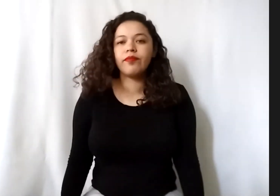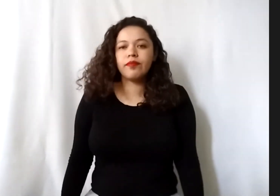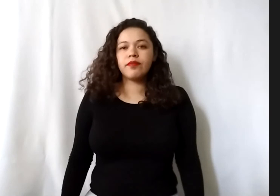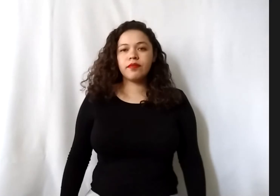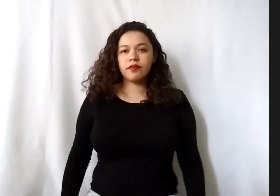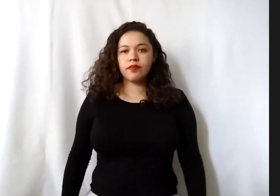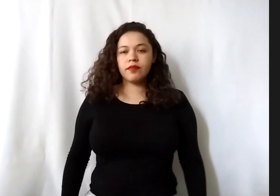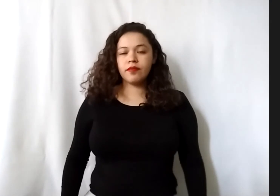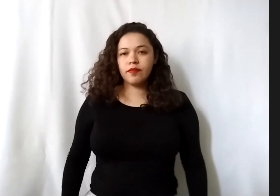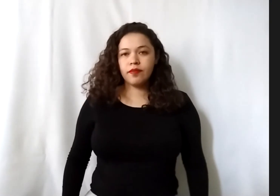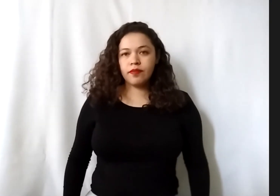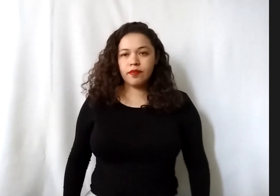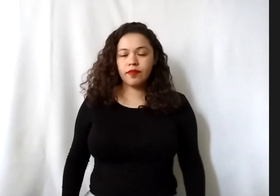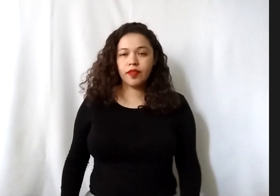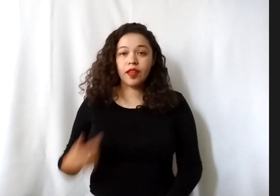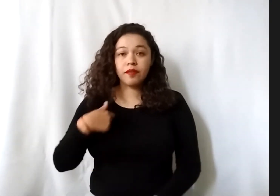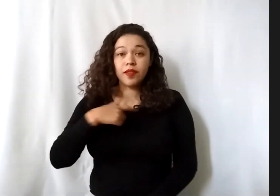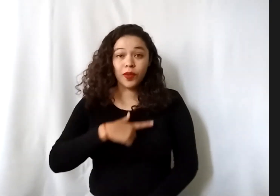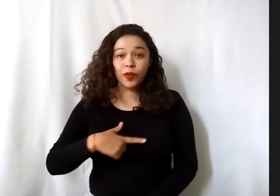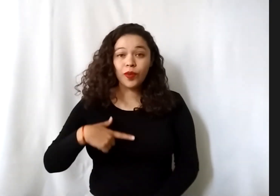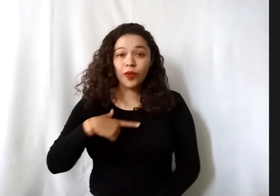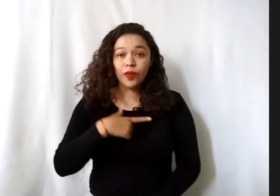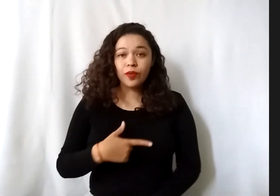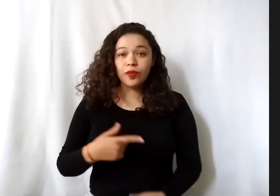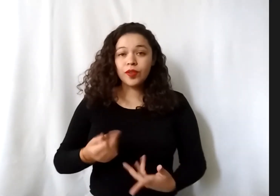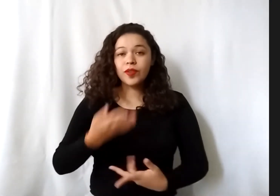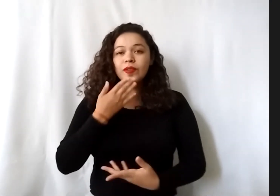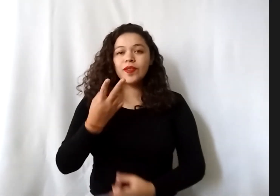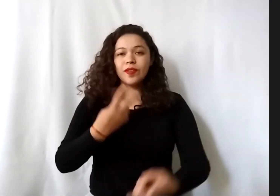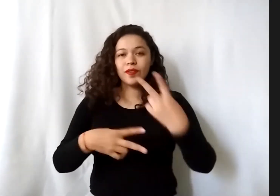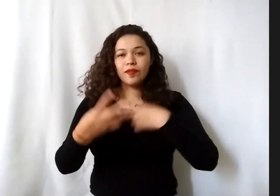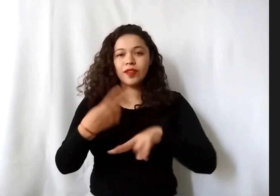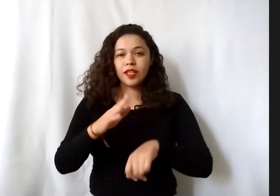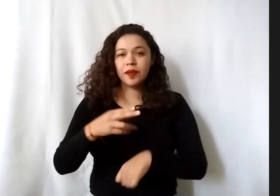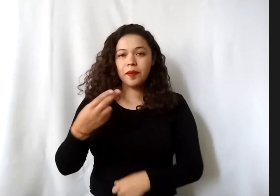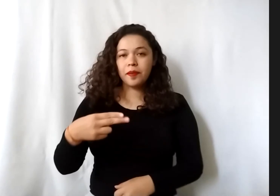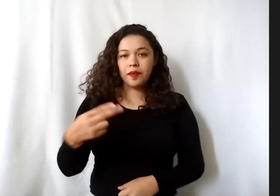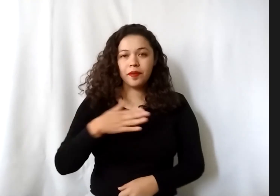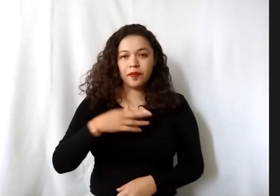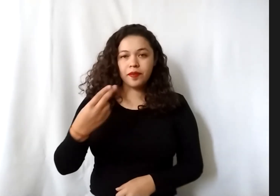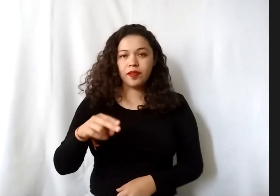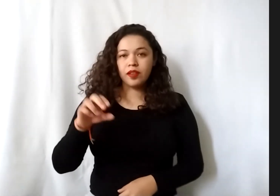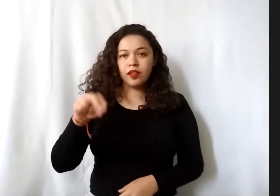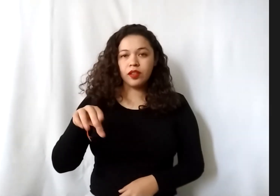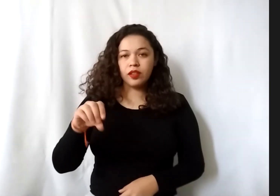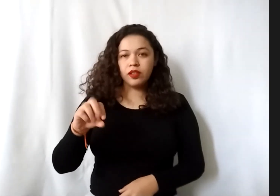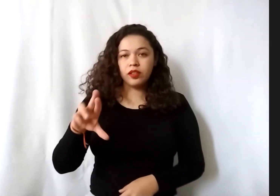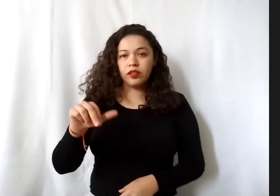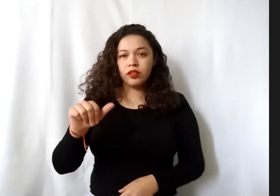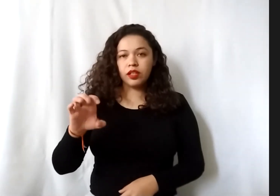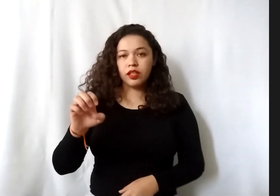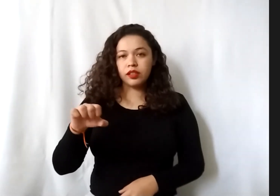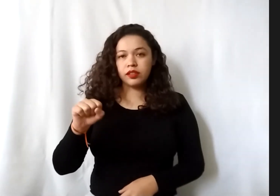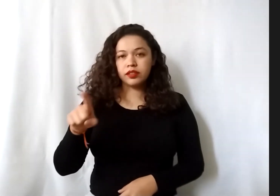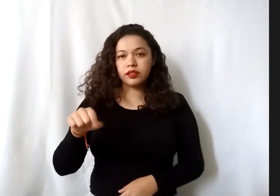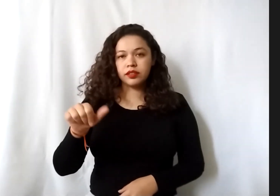Me es muy grato darles la bienvenida. Mi nombre es Nora Enzástiga y soy jefa del